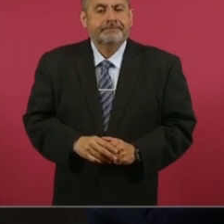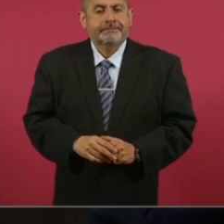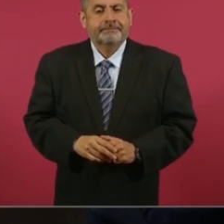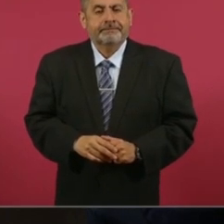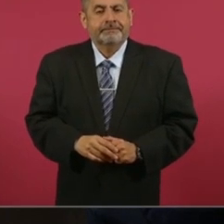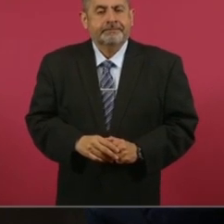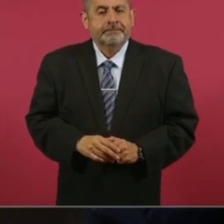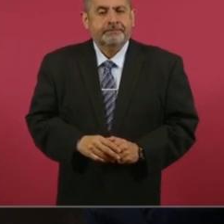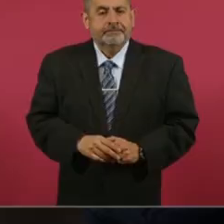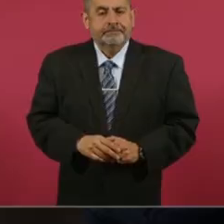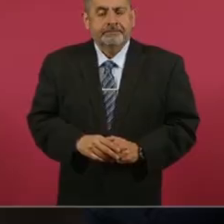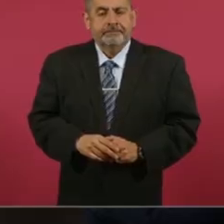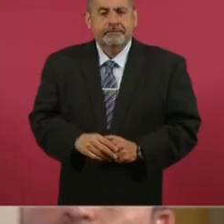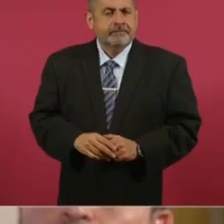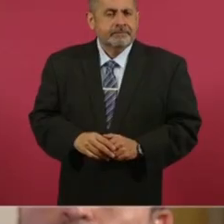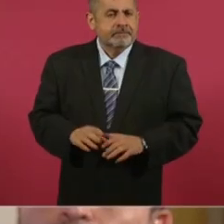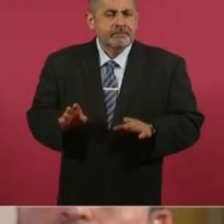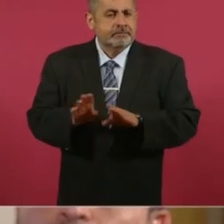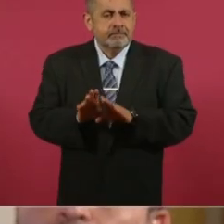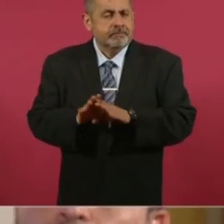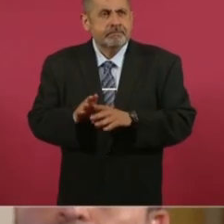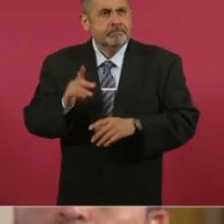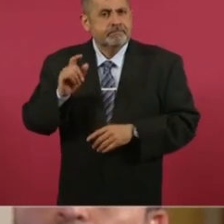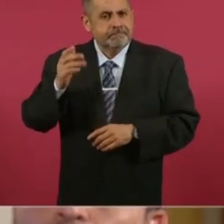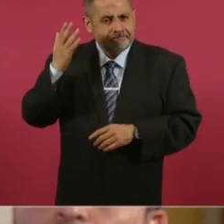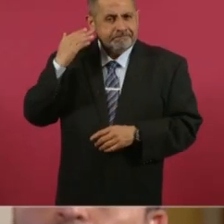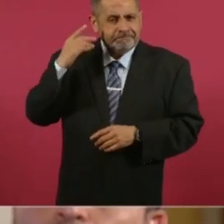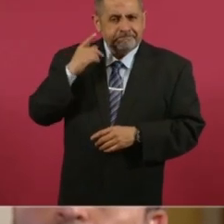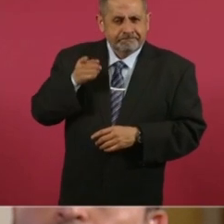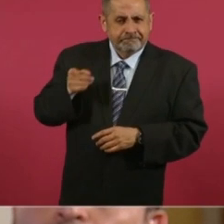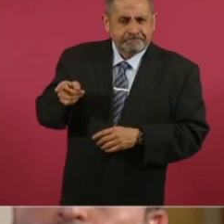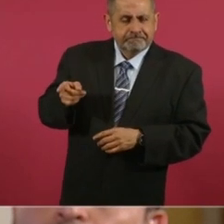la rebaja